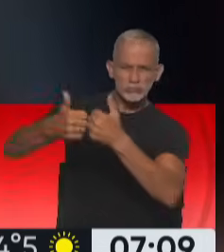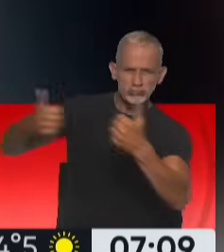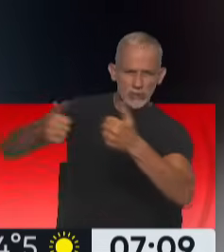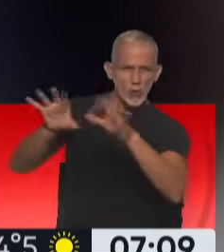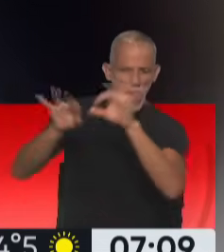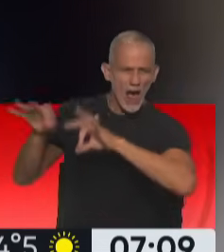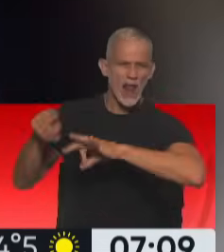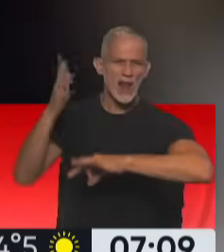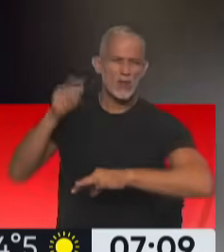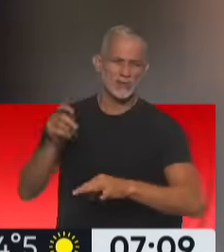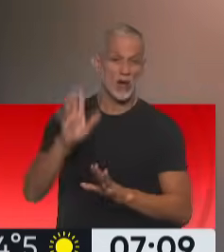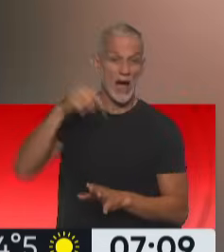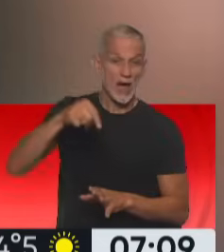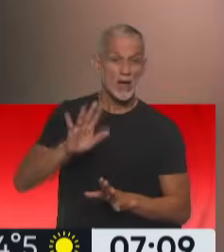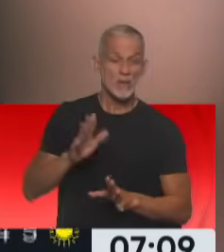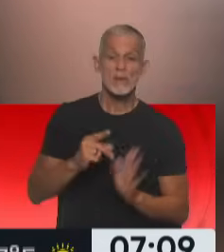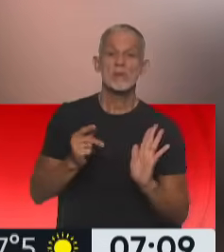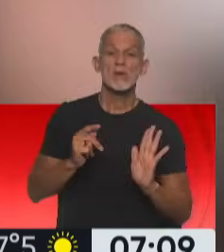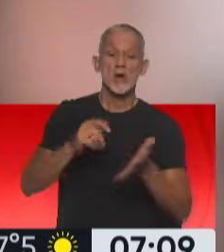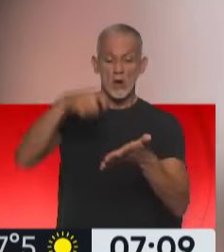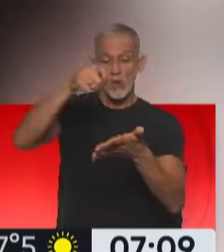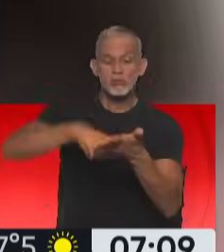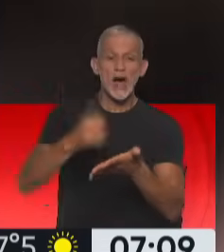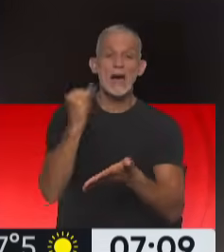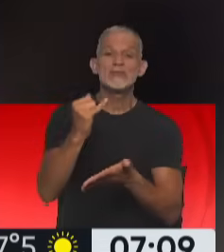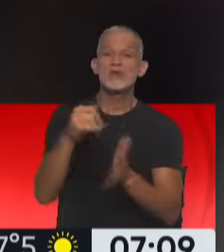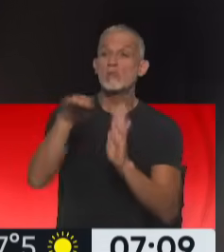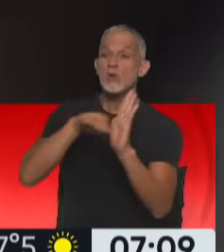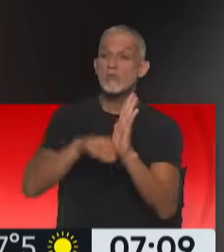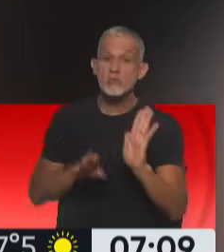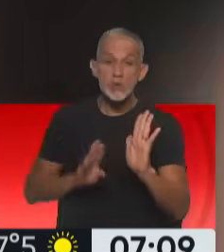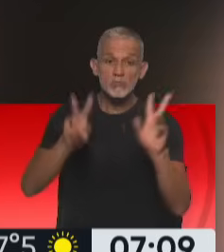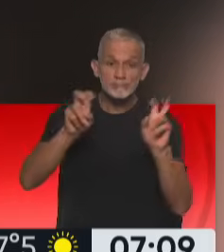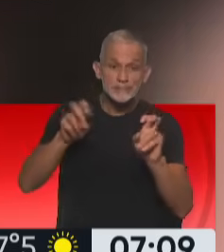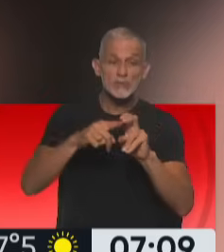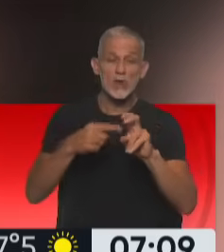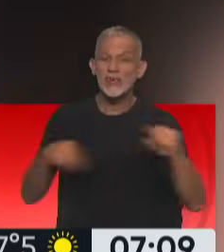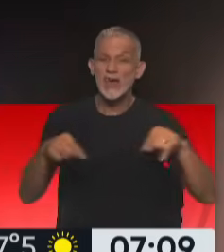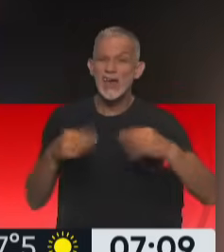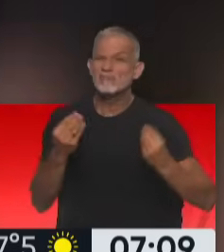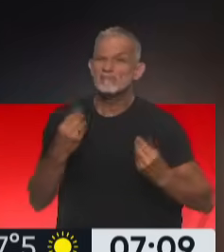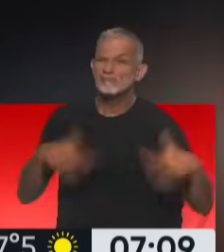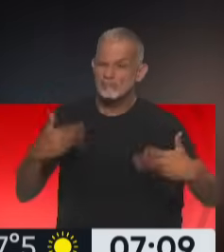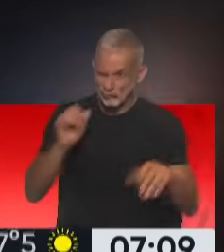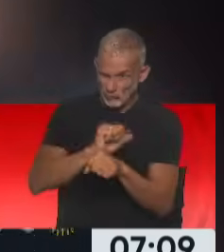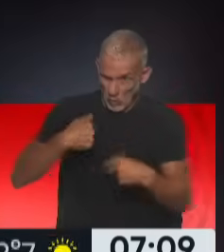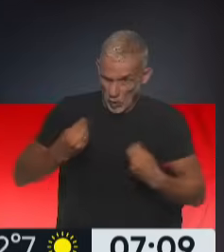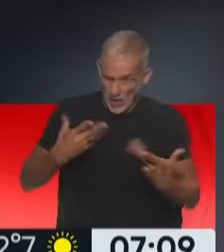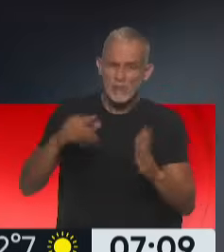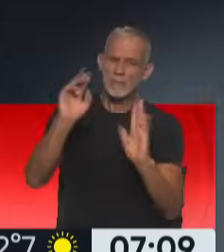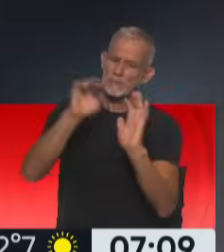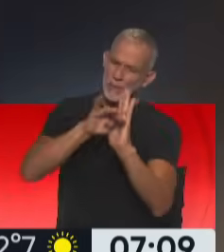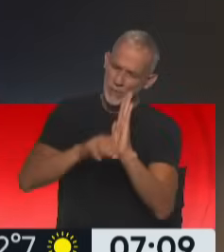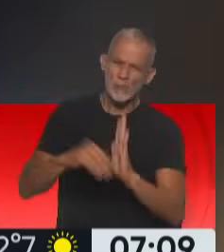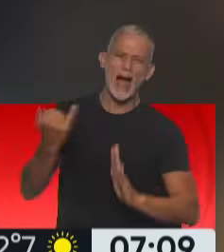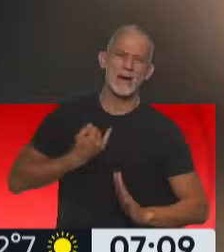y demás. Lo que va a hacer es notificarse de los cargos por los cuales fue detenido, bueno, en las